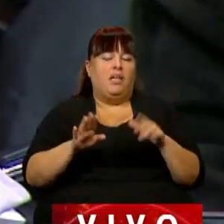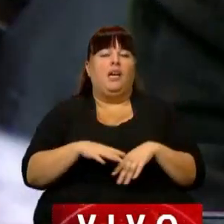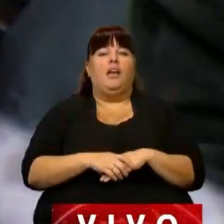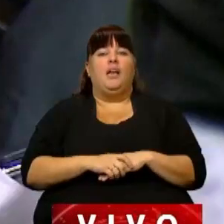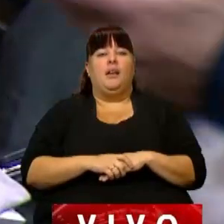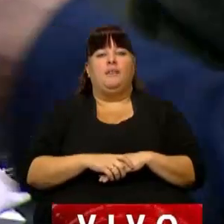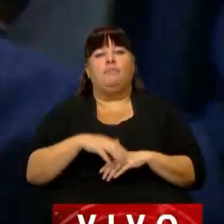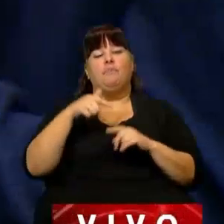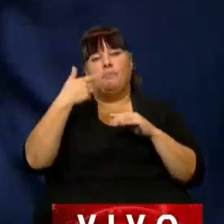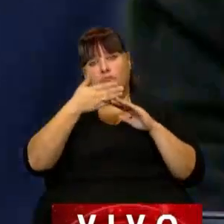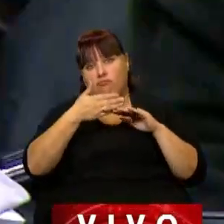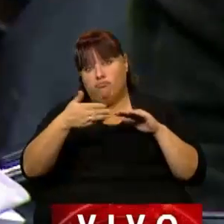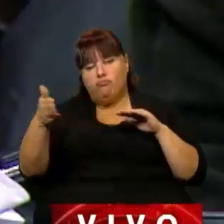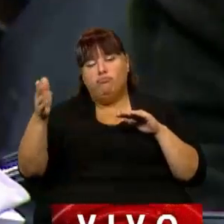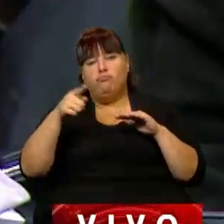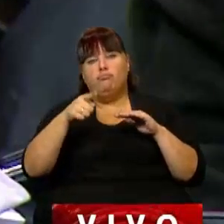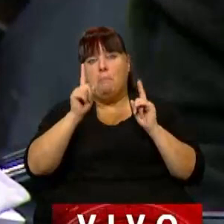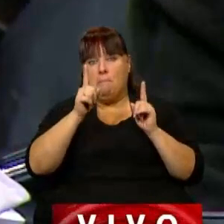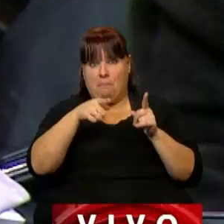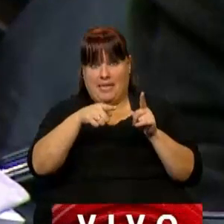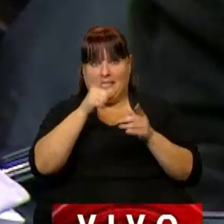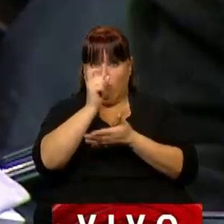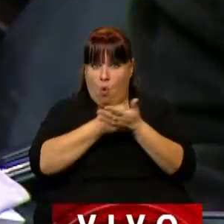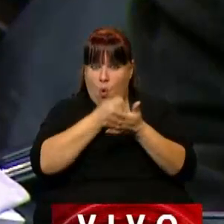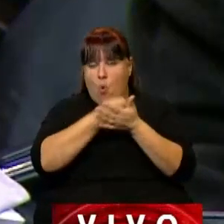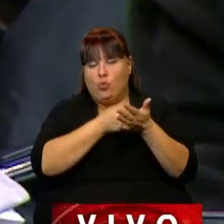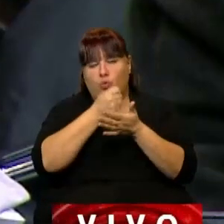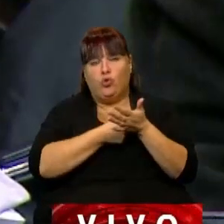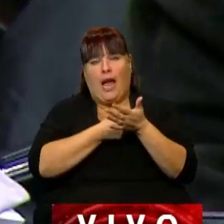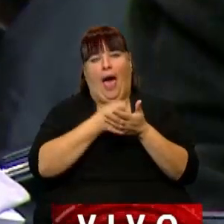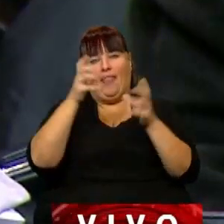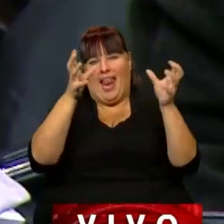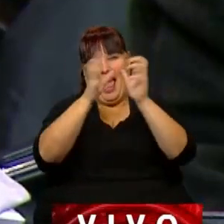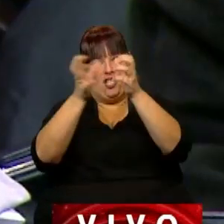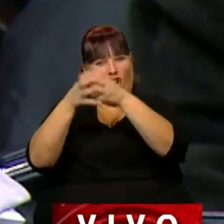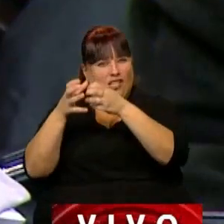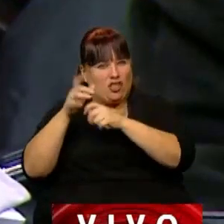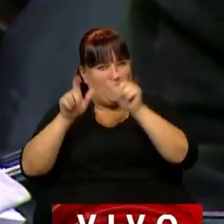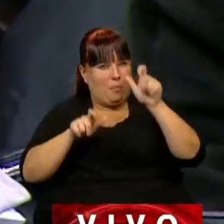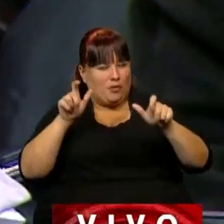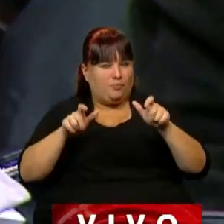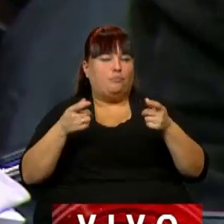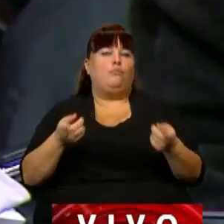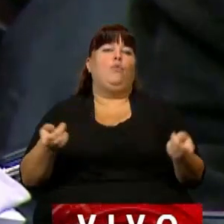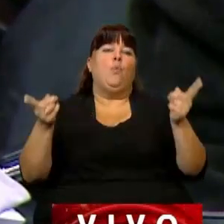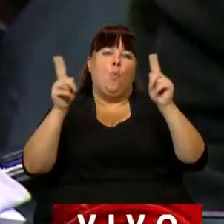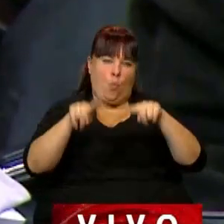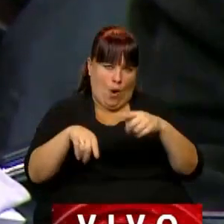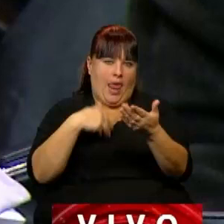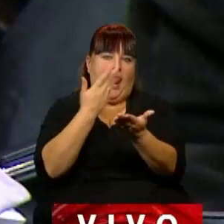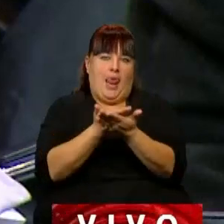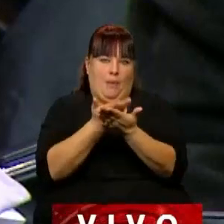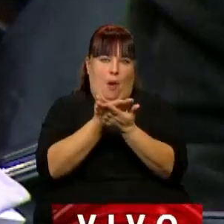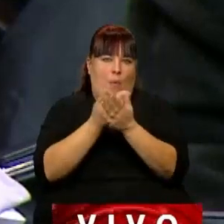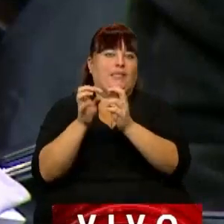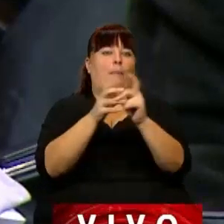que a partir de esa misma lucha de las organizaciones volvió a ponerse en